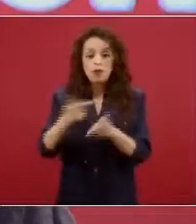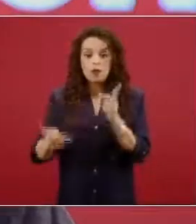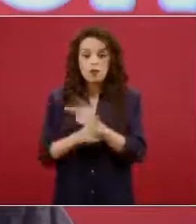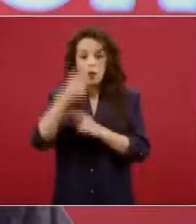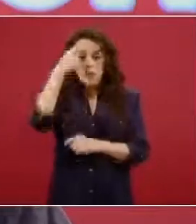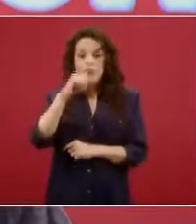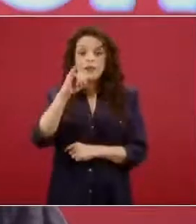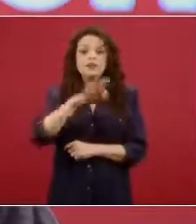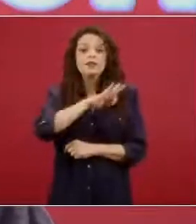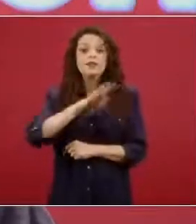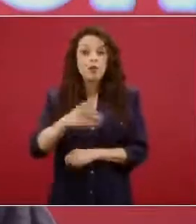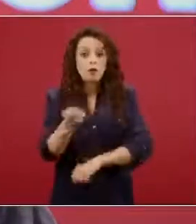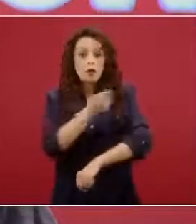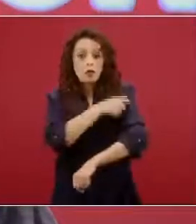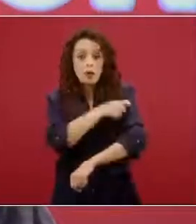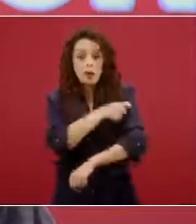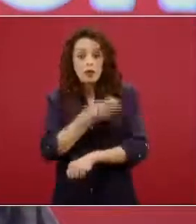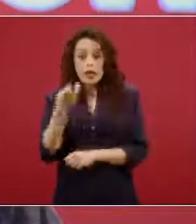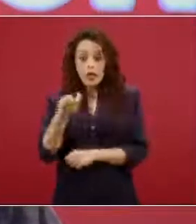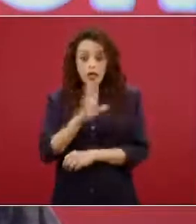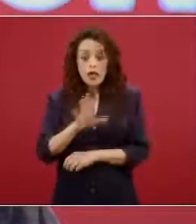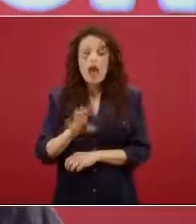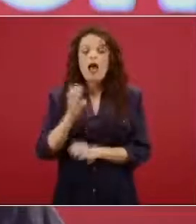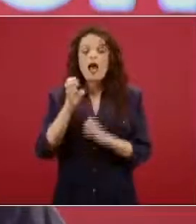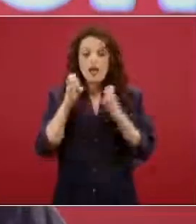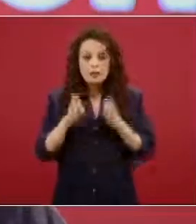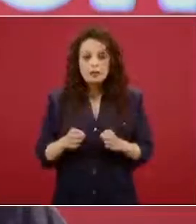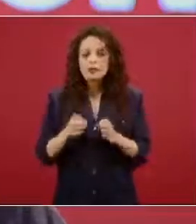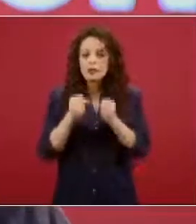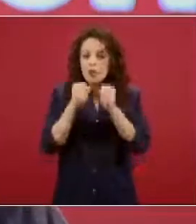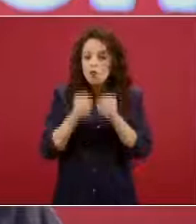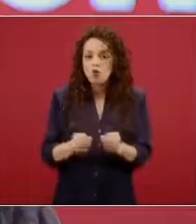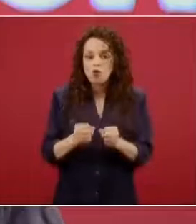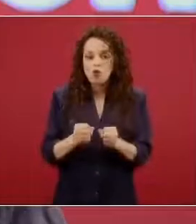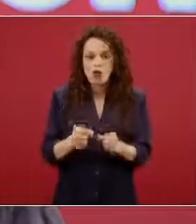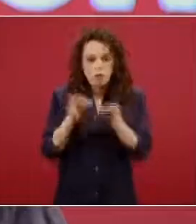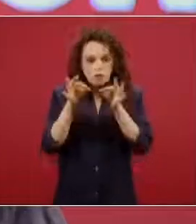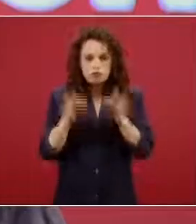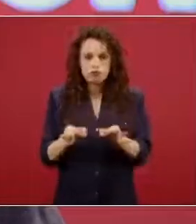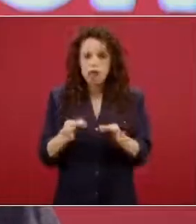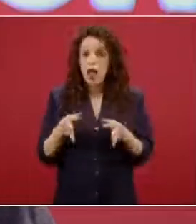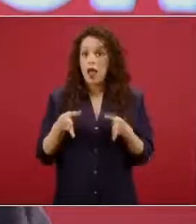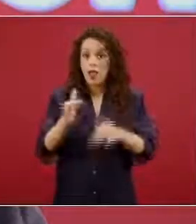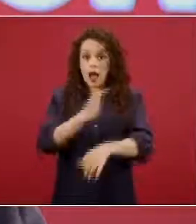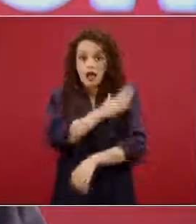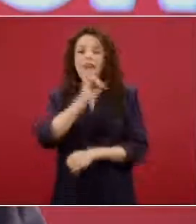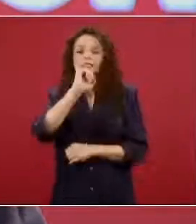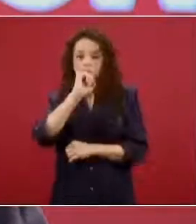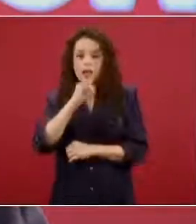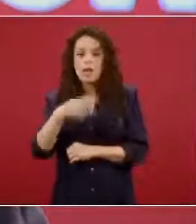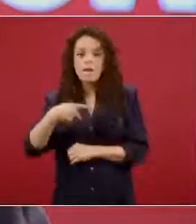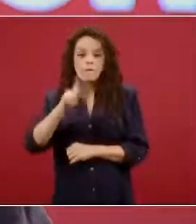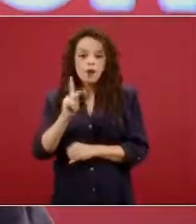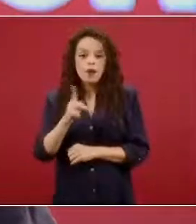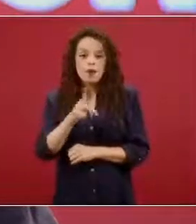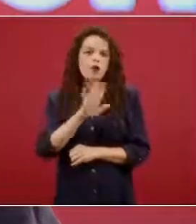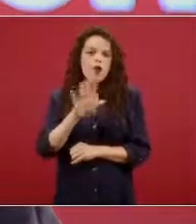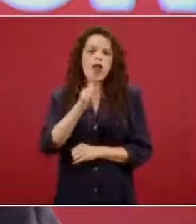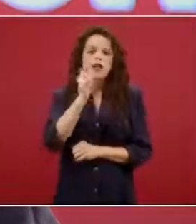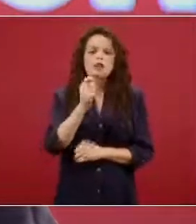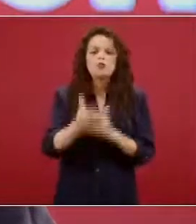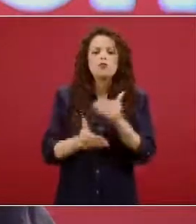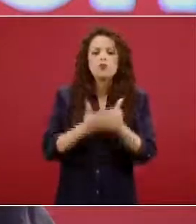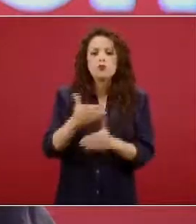candidatos a vacuna resulte en un producto seguro, eficaz. De calidad sí, porque esto está garantizado desde el proceso de